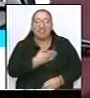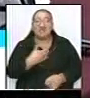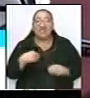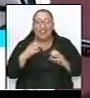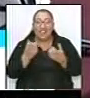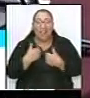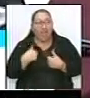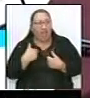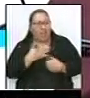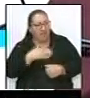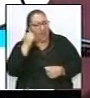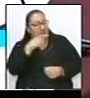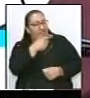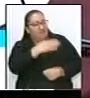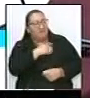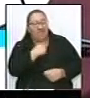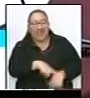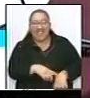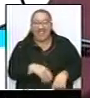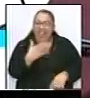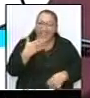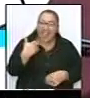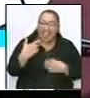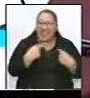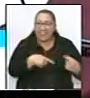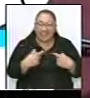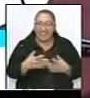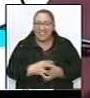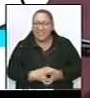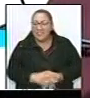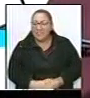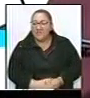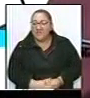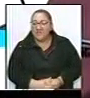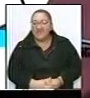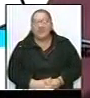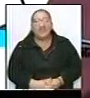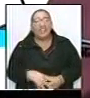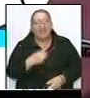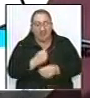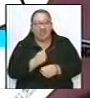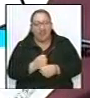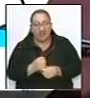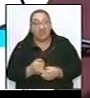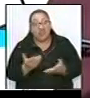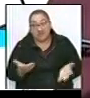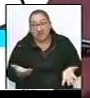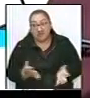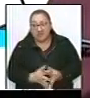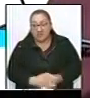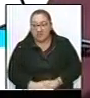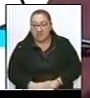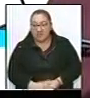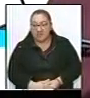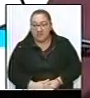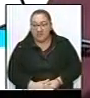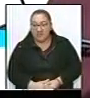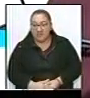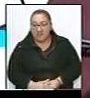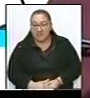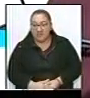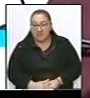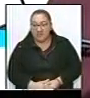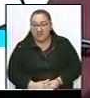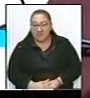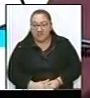más cantidades, ¿no? Entonces, con esto quiero decir, presidenta, que funciona. No puede terminar la secuencia, por favor, que